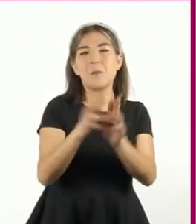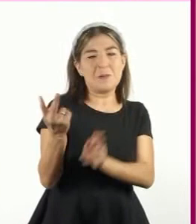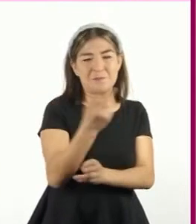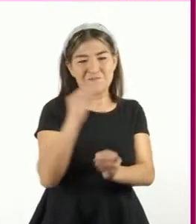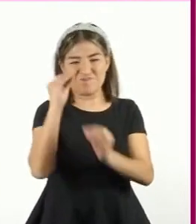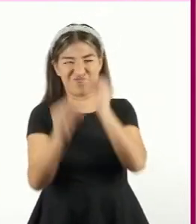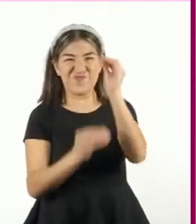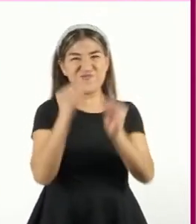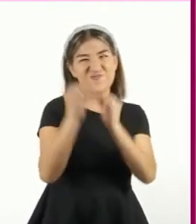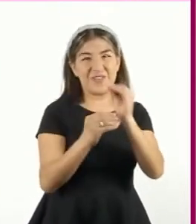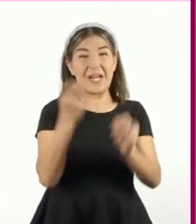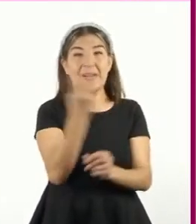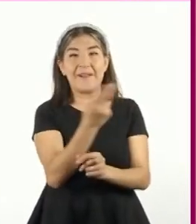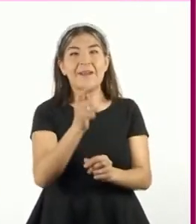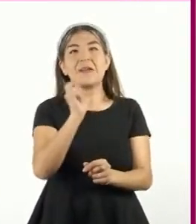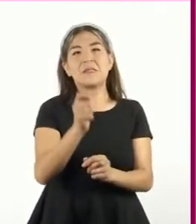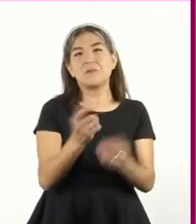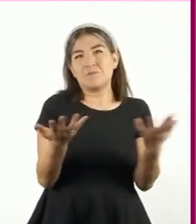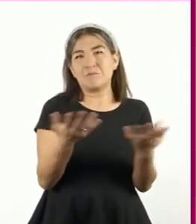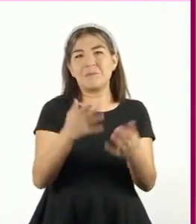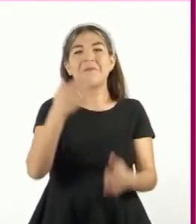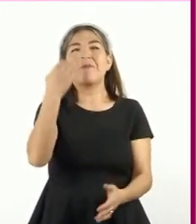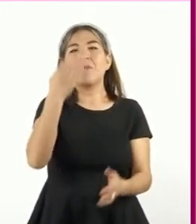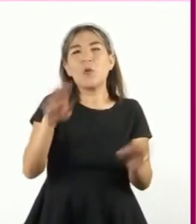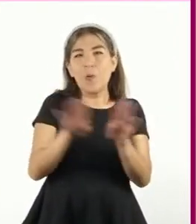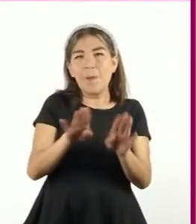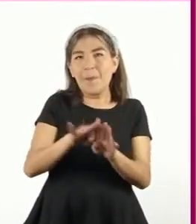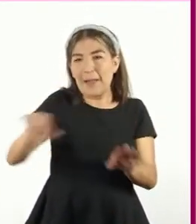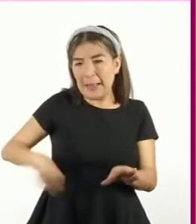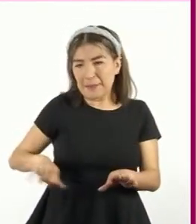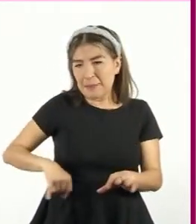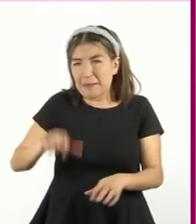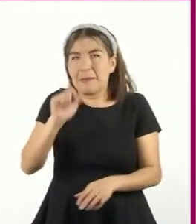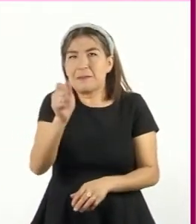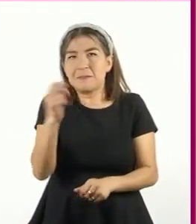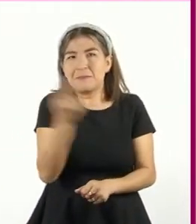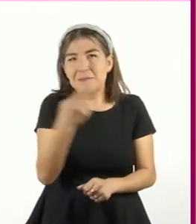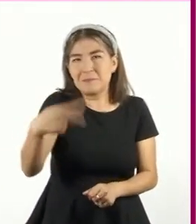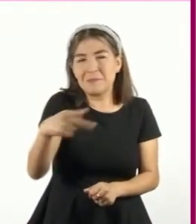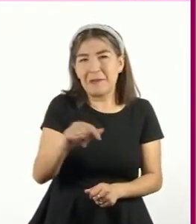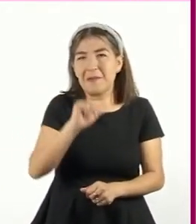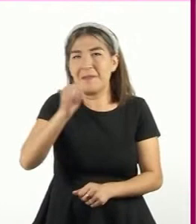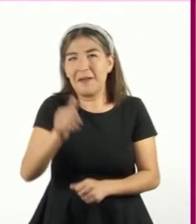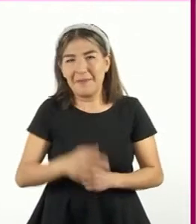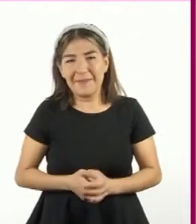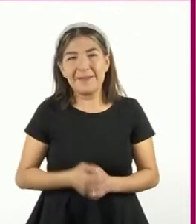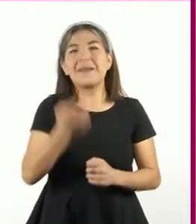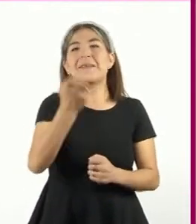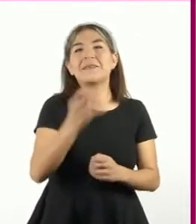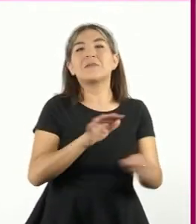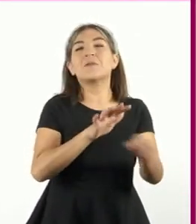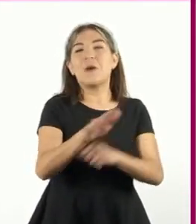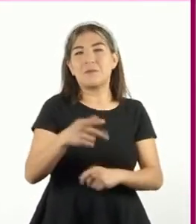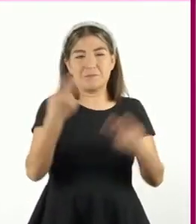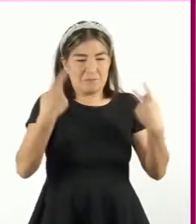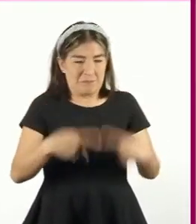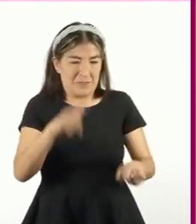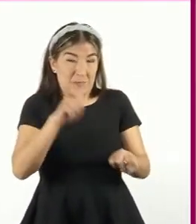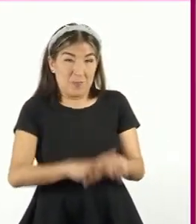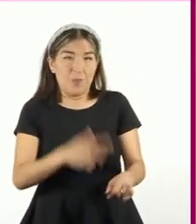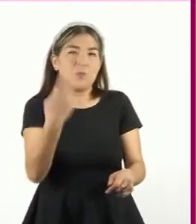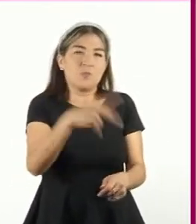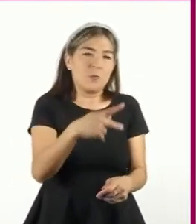Son los dos individuos que ven afectados sus intereses o necesidades ante una situación personal o